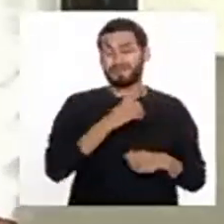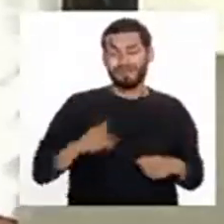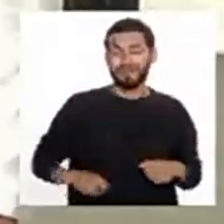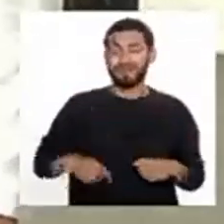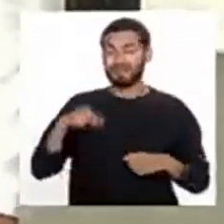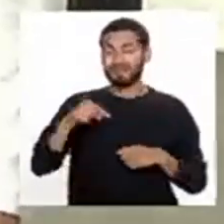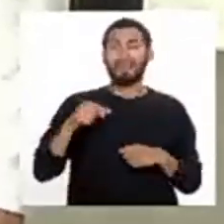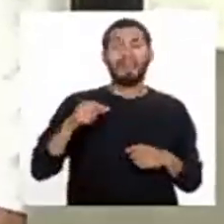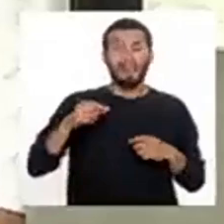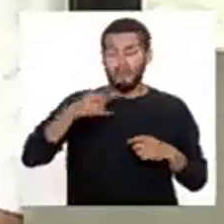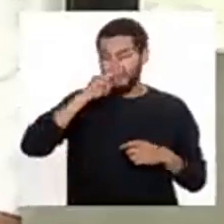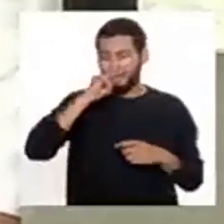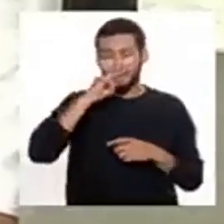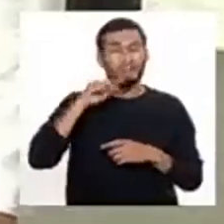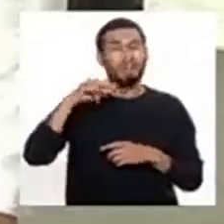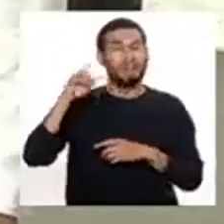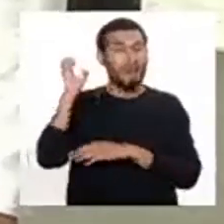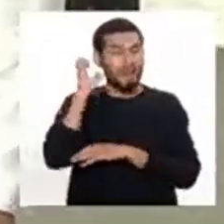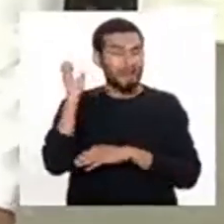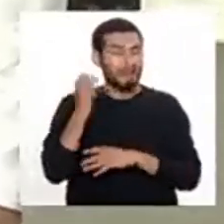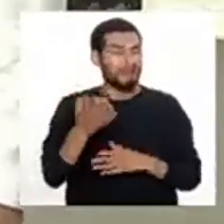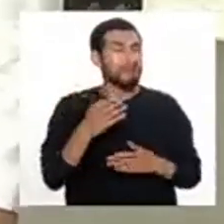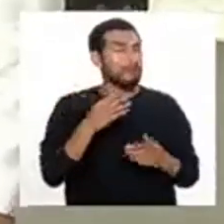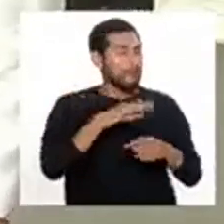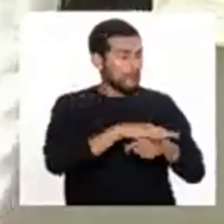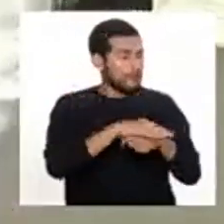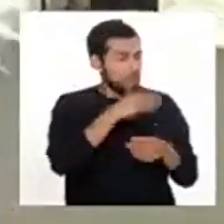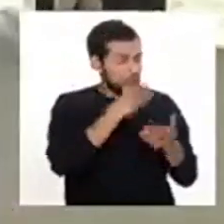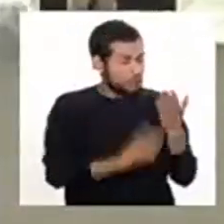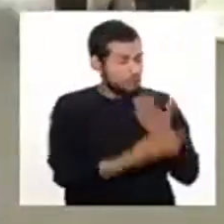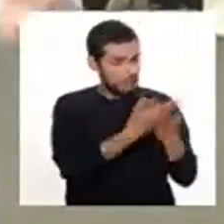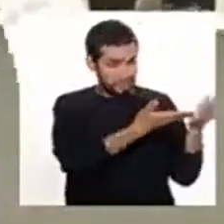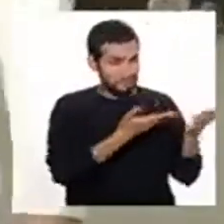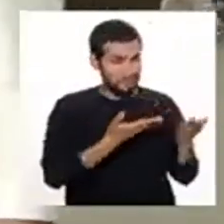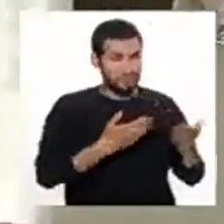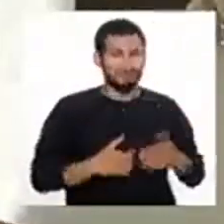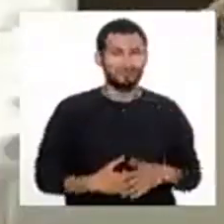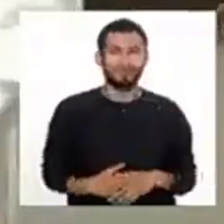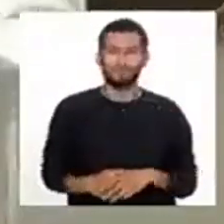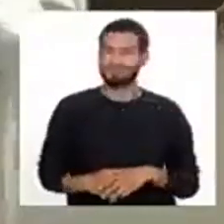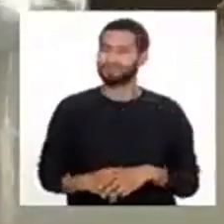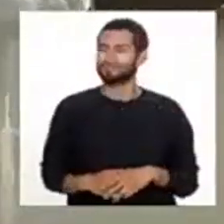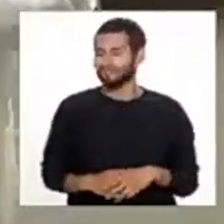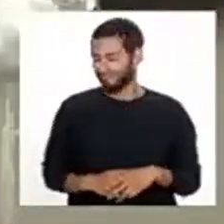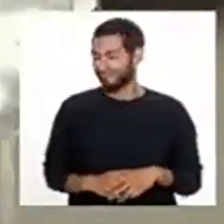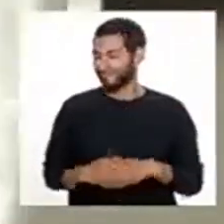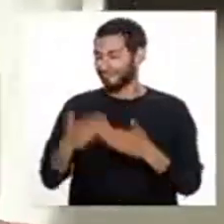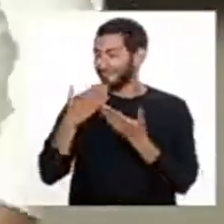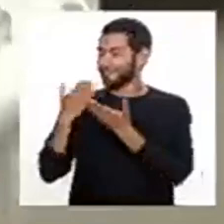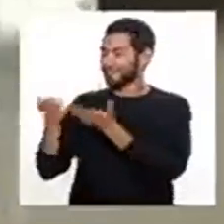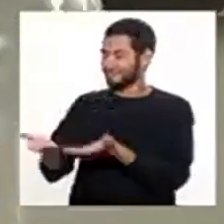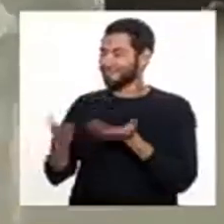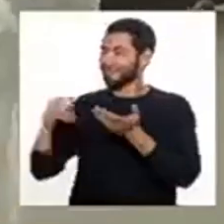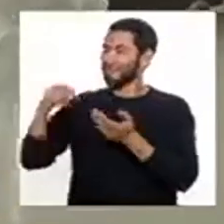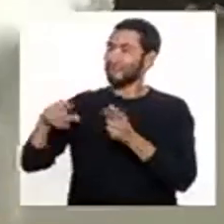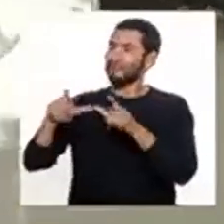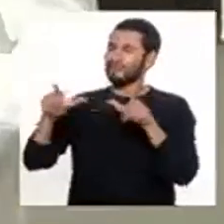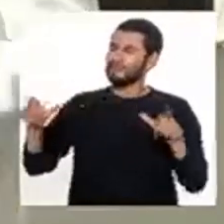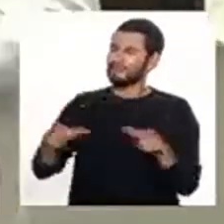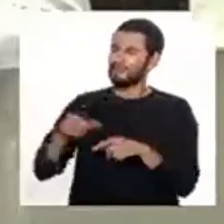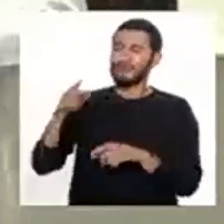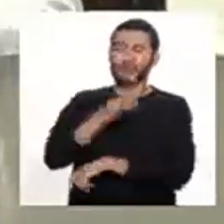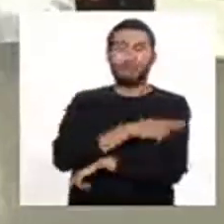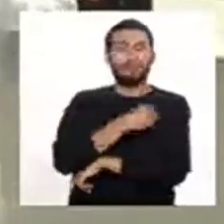Emergencias Pediátricas. Doctor, ¿cómo está? Bienvenido al programa. Bienvenida a esta su casa, que es el Hospital de